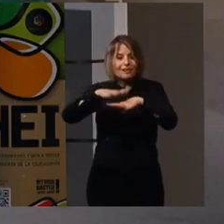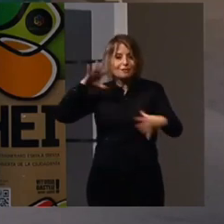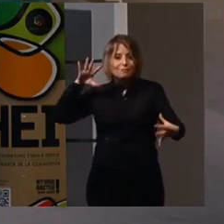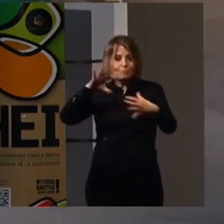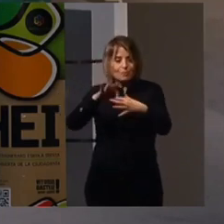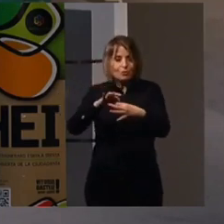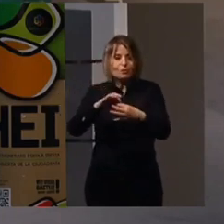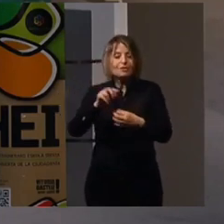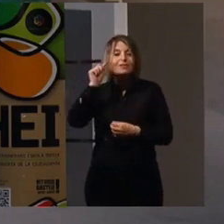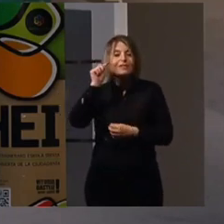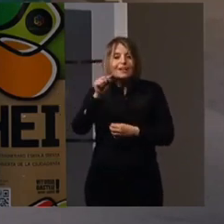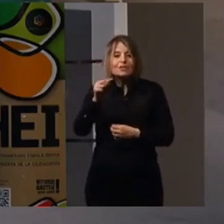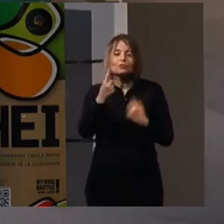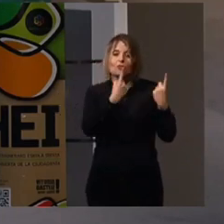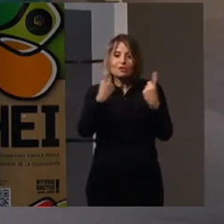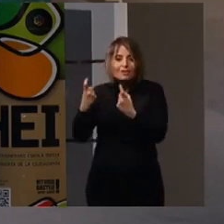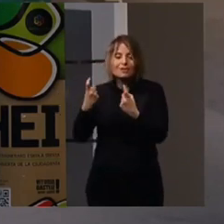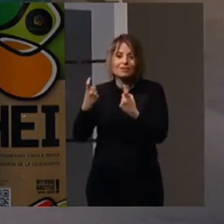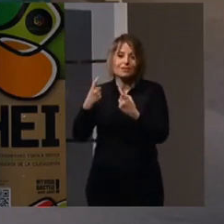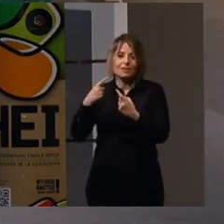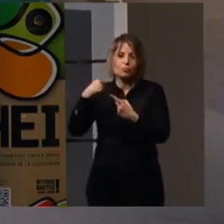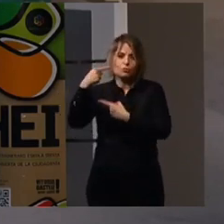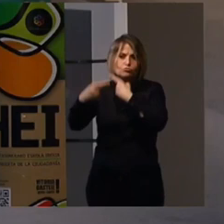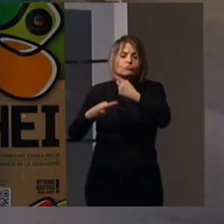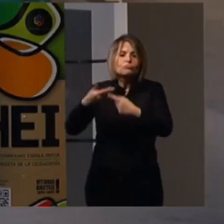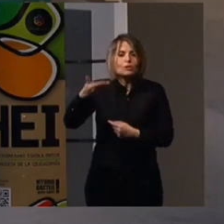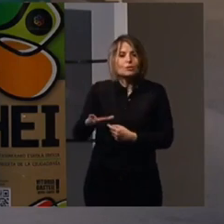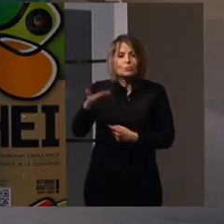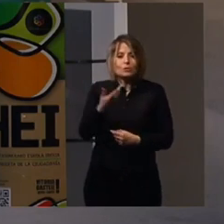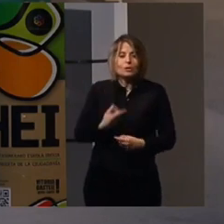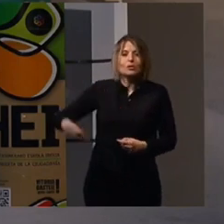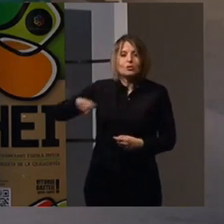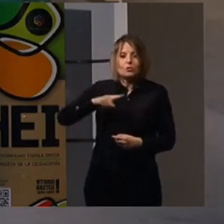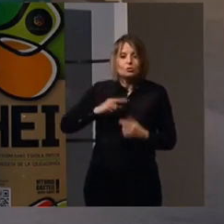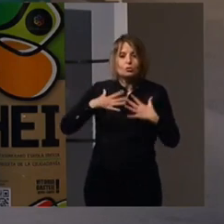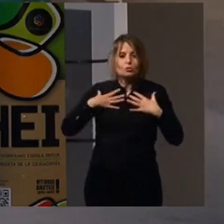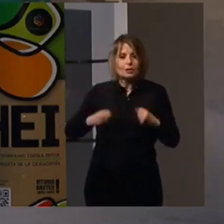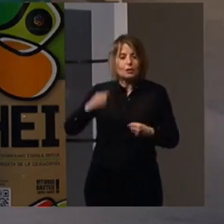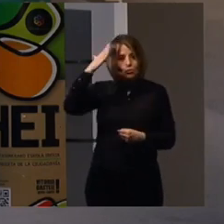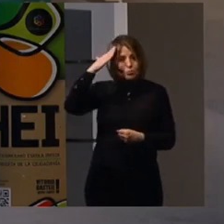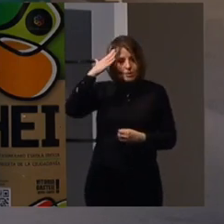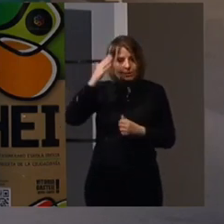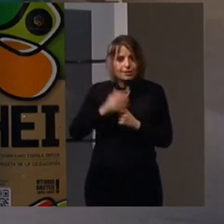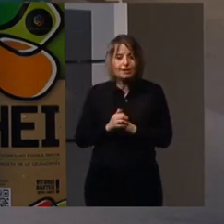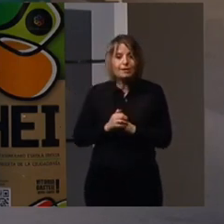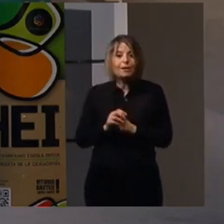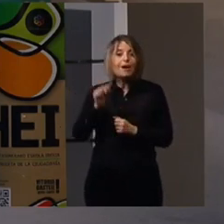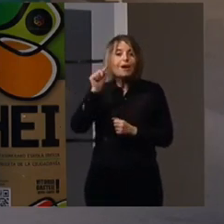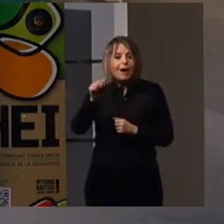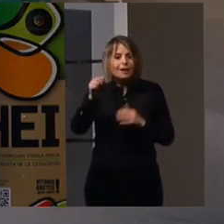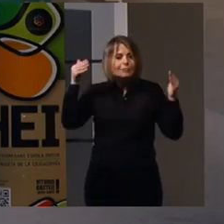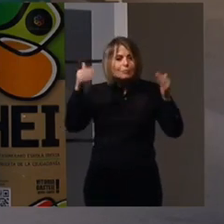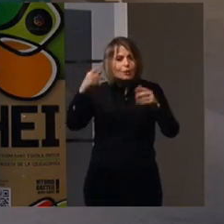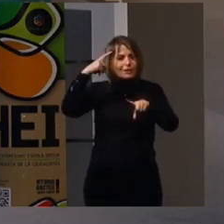vínculos, que eso es una cosa que necesitamos de manera muy importante para tener una buena salud mental, hasta el punto, y aquí sí que me meto en